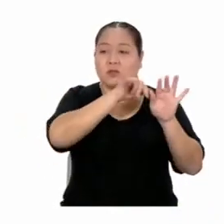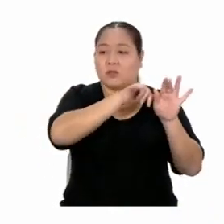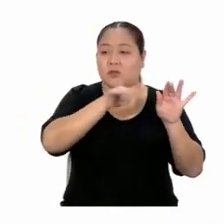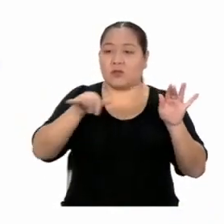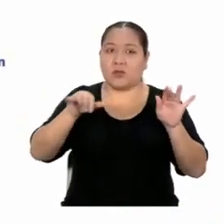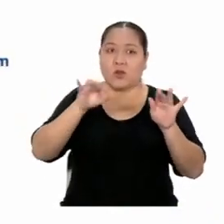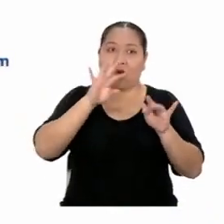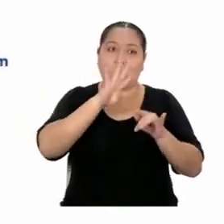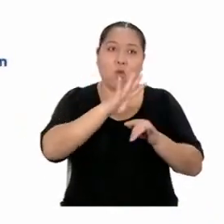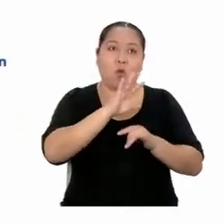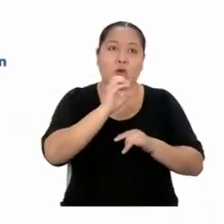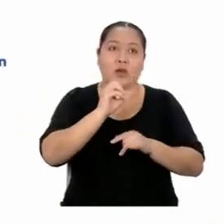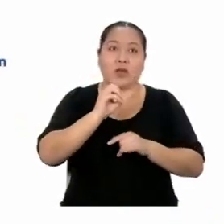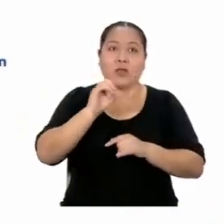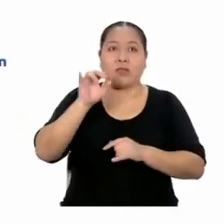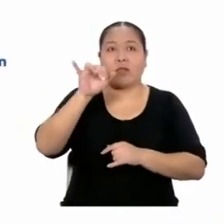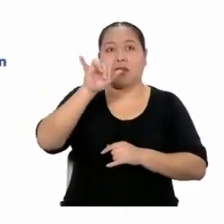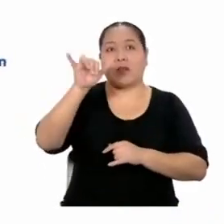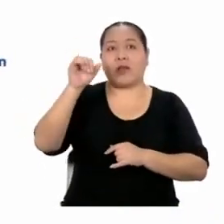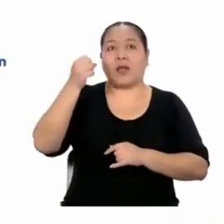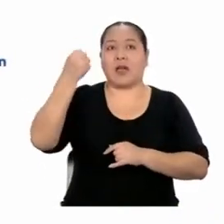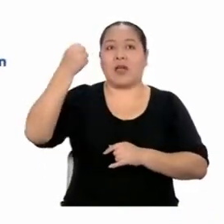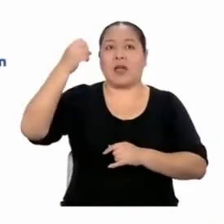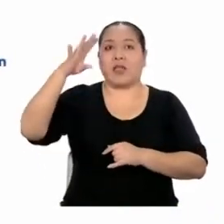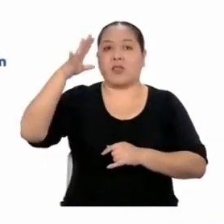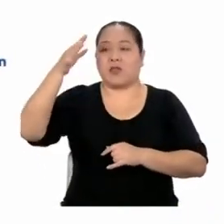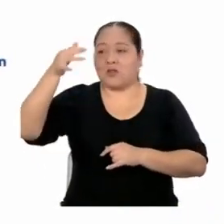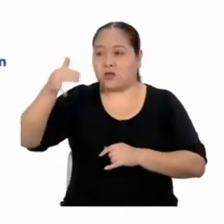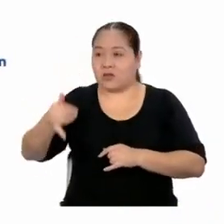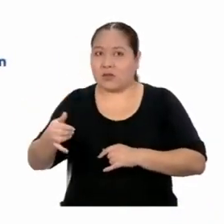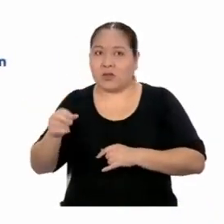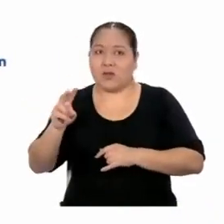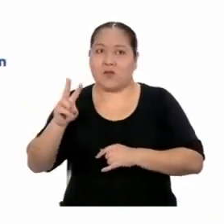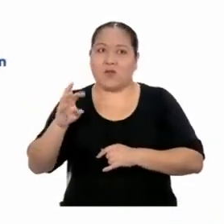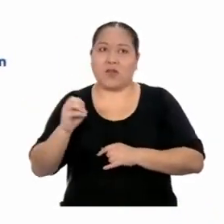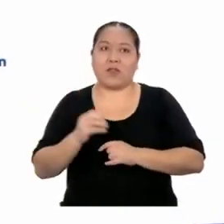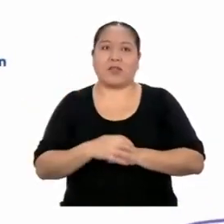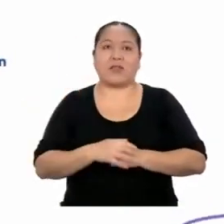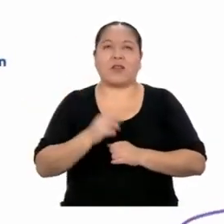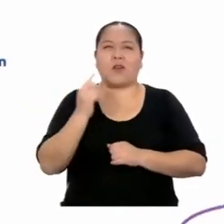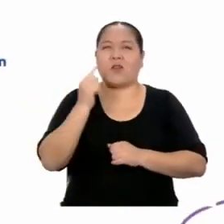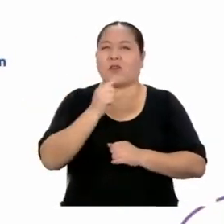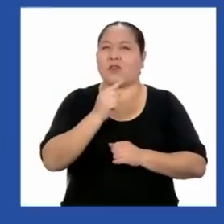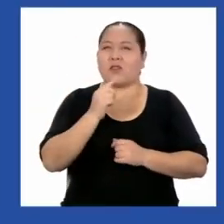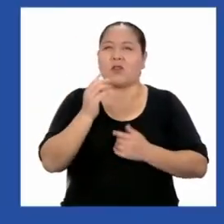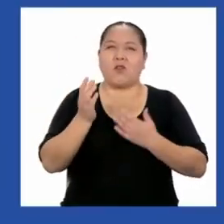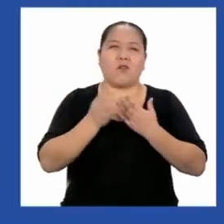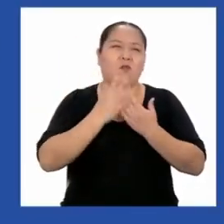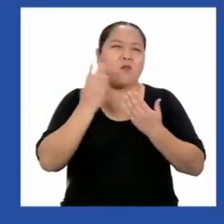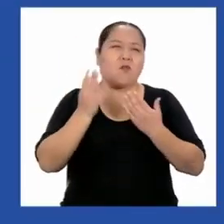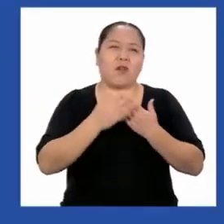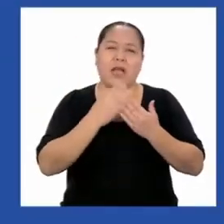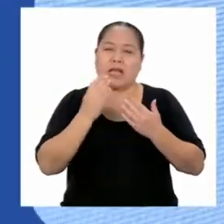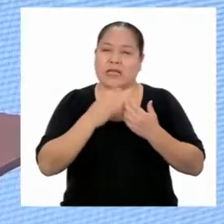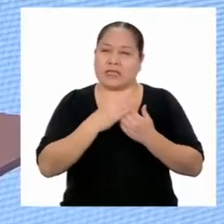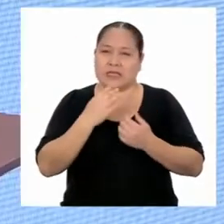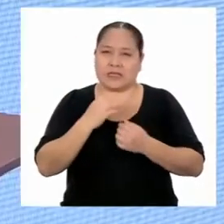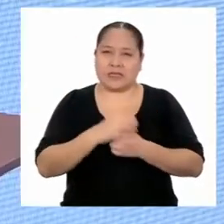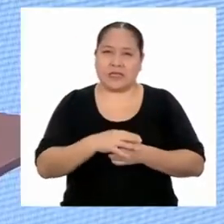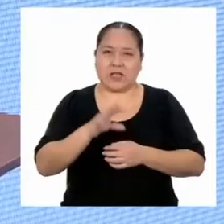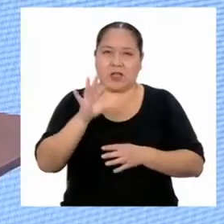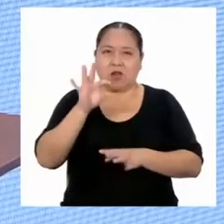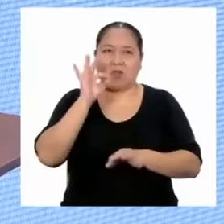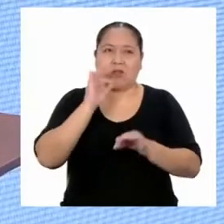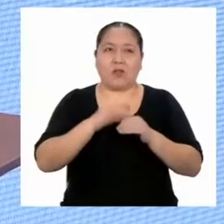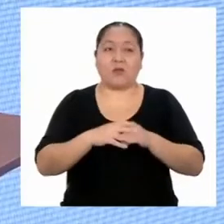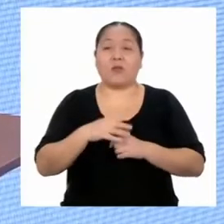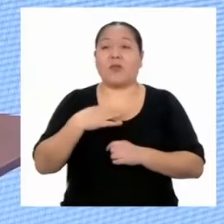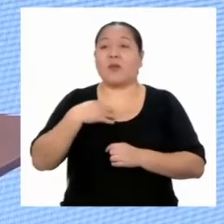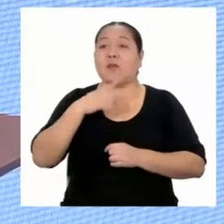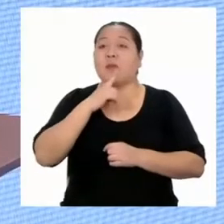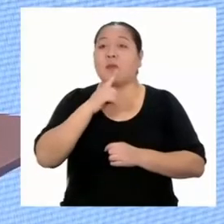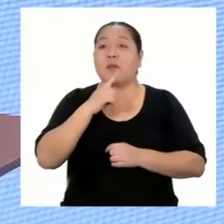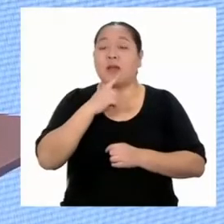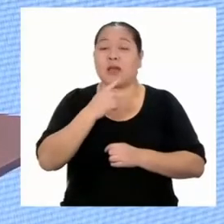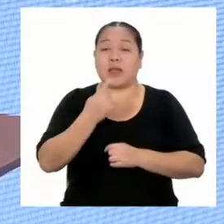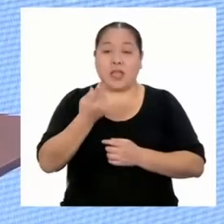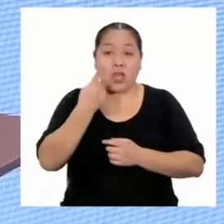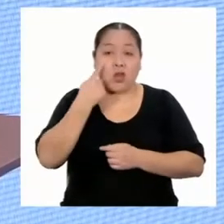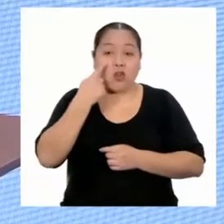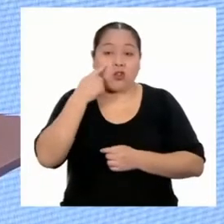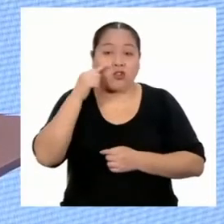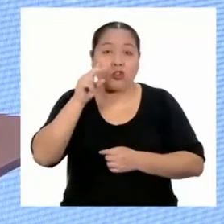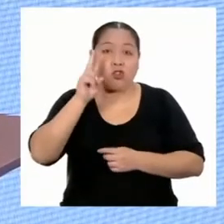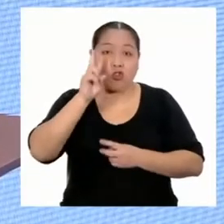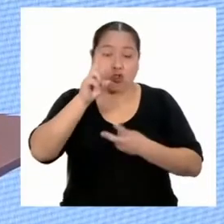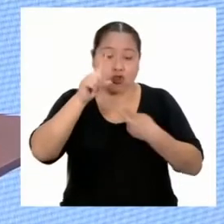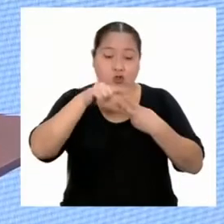terreno. Entiendo, con esos datos ya es más fácil hallar lo demás. Mi padre quiere conocer dos cosas